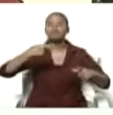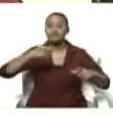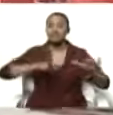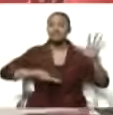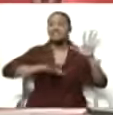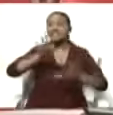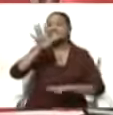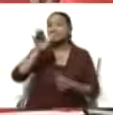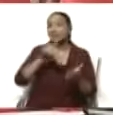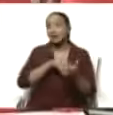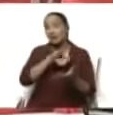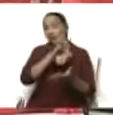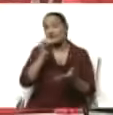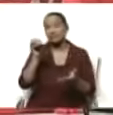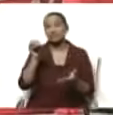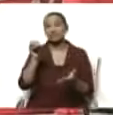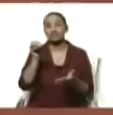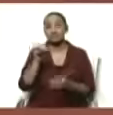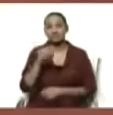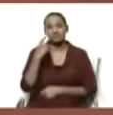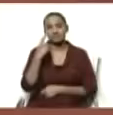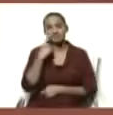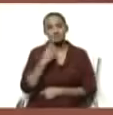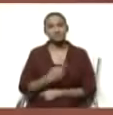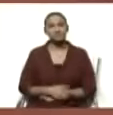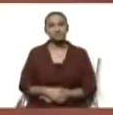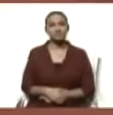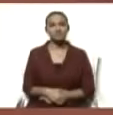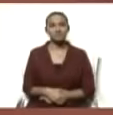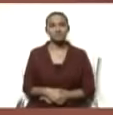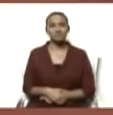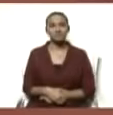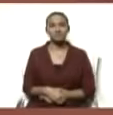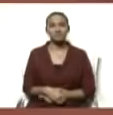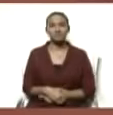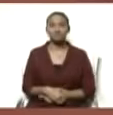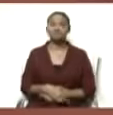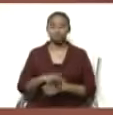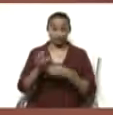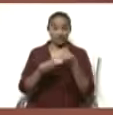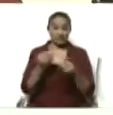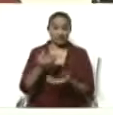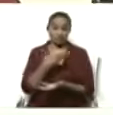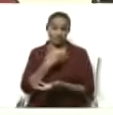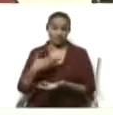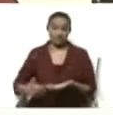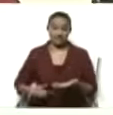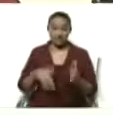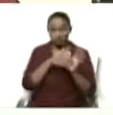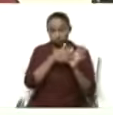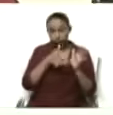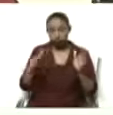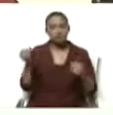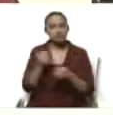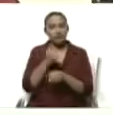si ganó el de nosotros G queos que hizo presidente